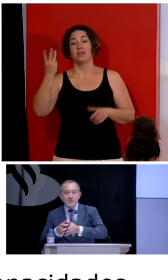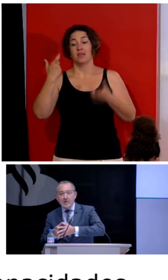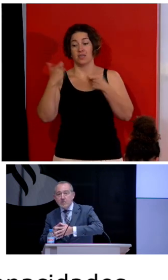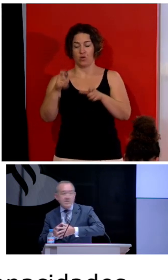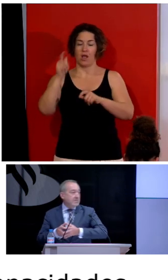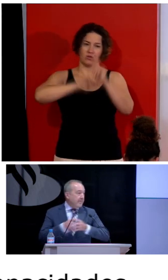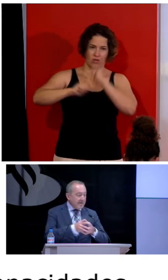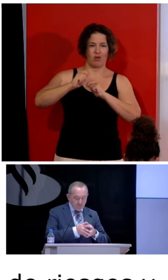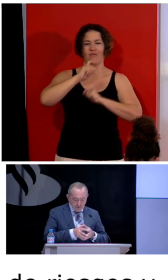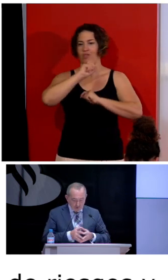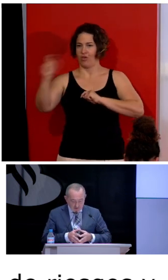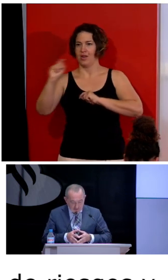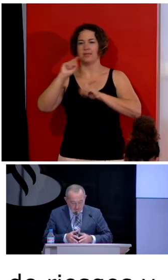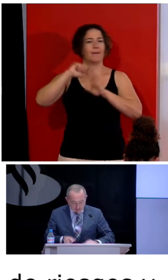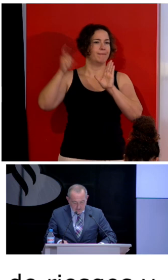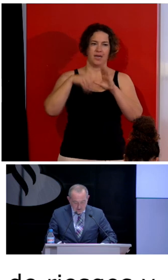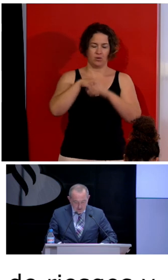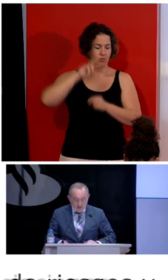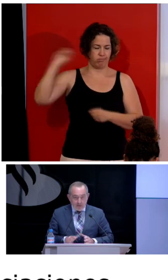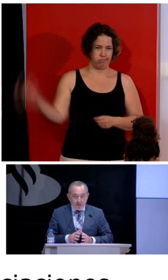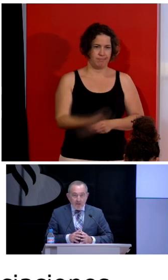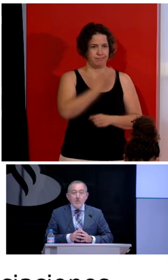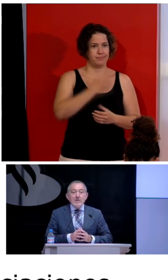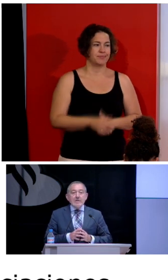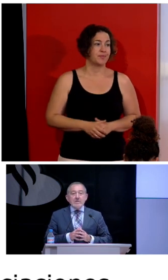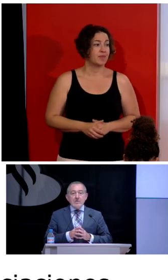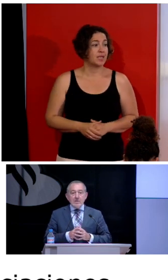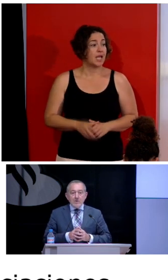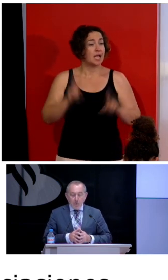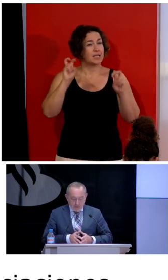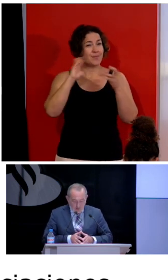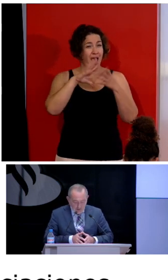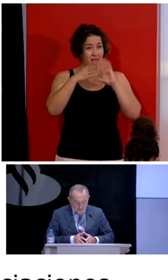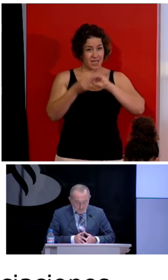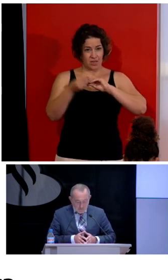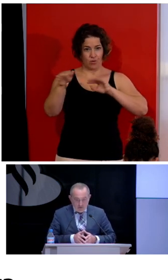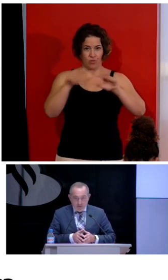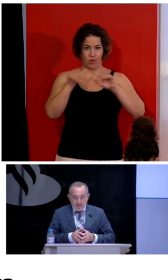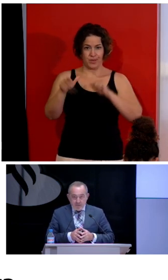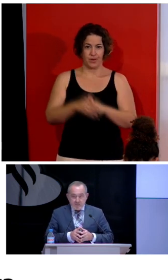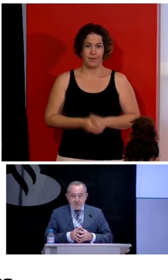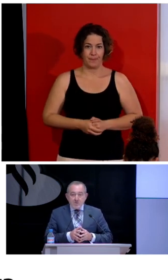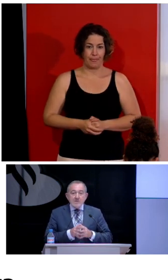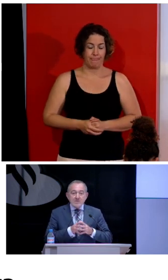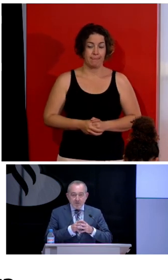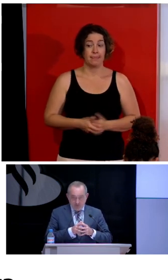asociaciones, fundaciones, plena inclusión, etcétera, etcétera. En cuanto a la adaptación de la convocatoria,